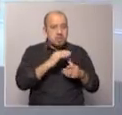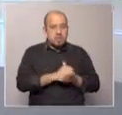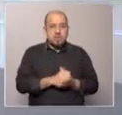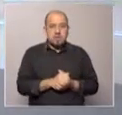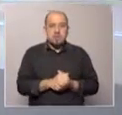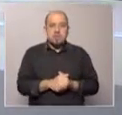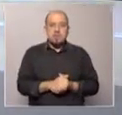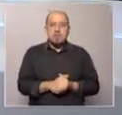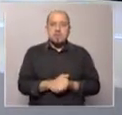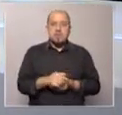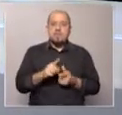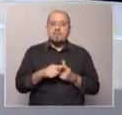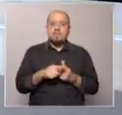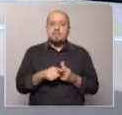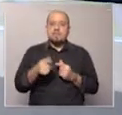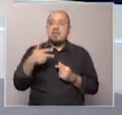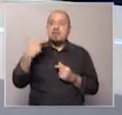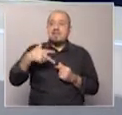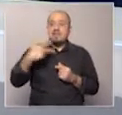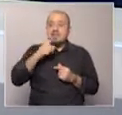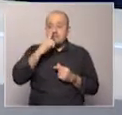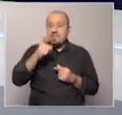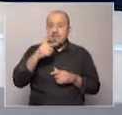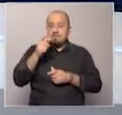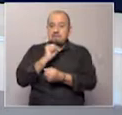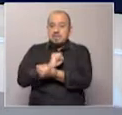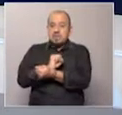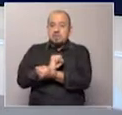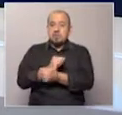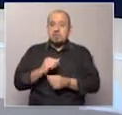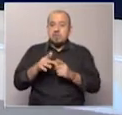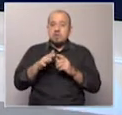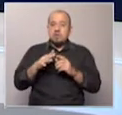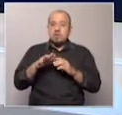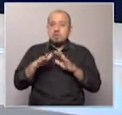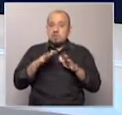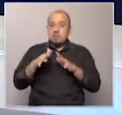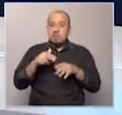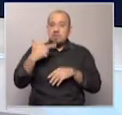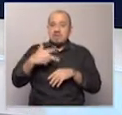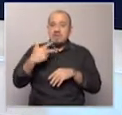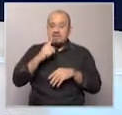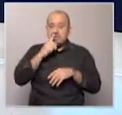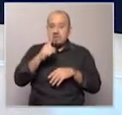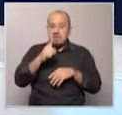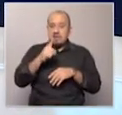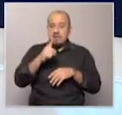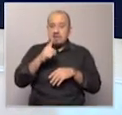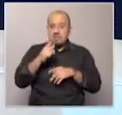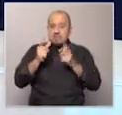probablemente 13.000 privados de libertad a fin de año sumémosle unas 13.000 personas que están con medidas alternativas